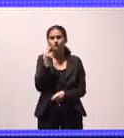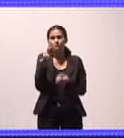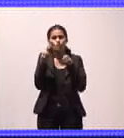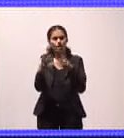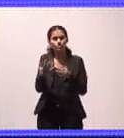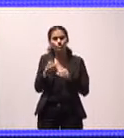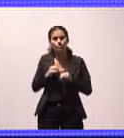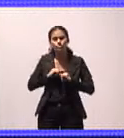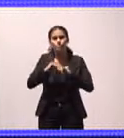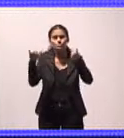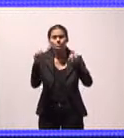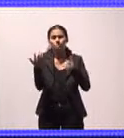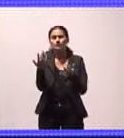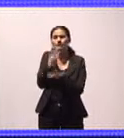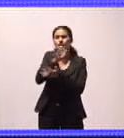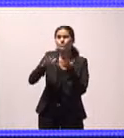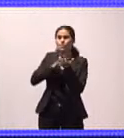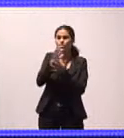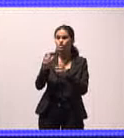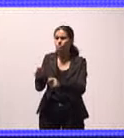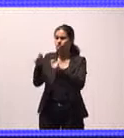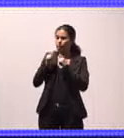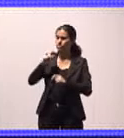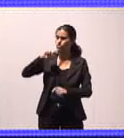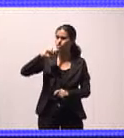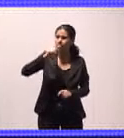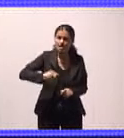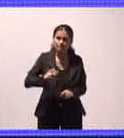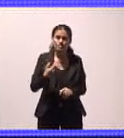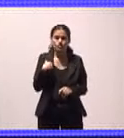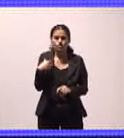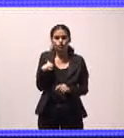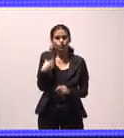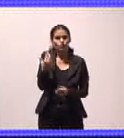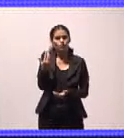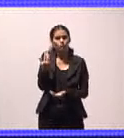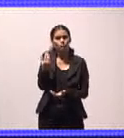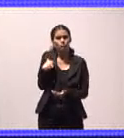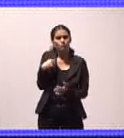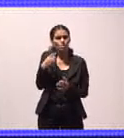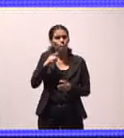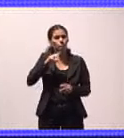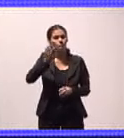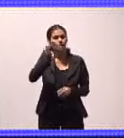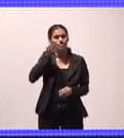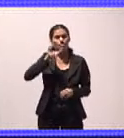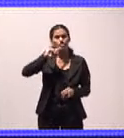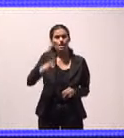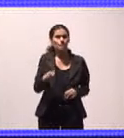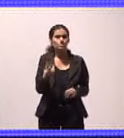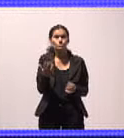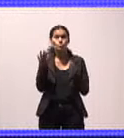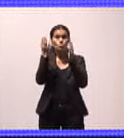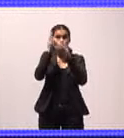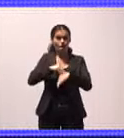impactamos en la realidad cuando tomamos decisiones, y cuando no estamos tomando decisiones no hay